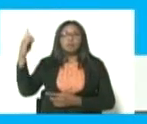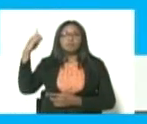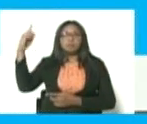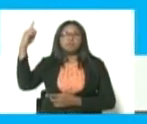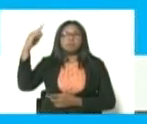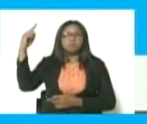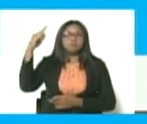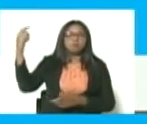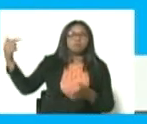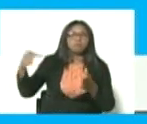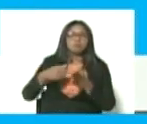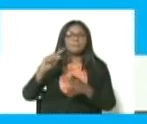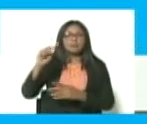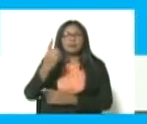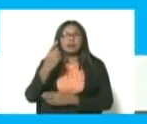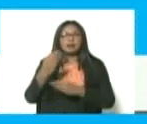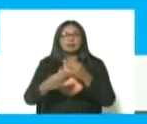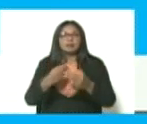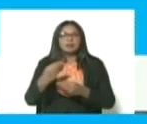de un atentado de drones en el mundo.